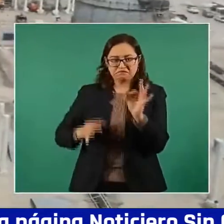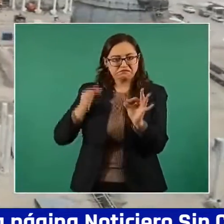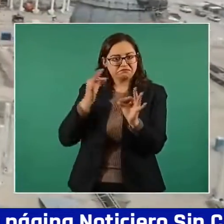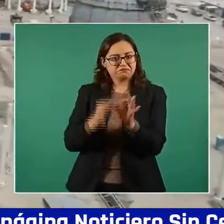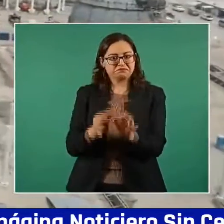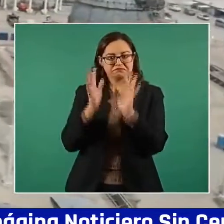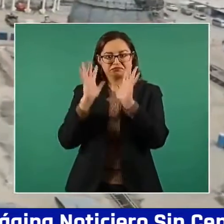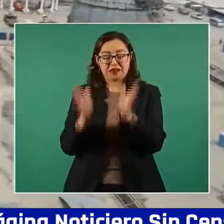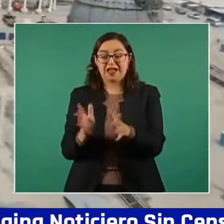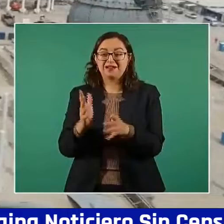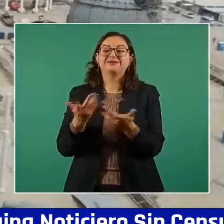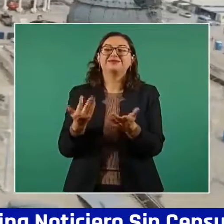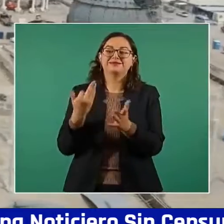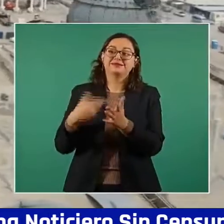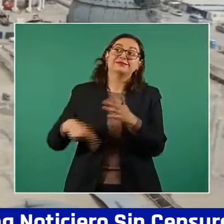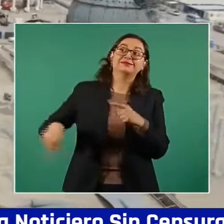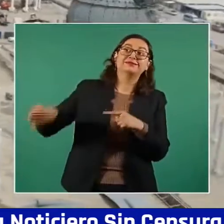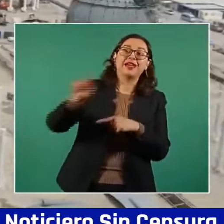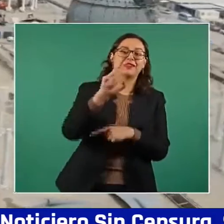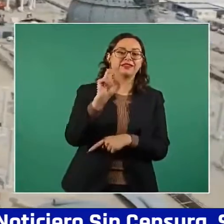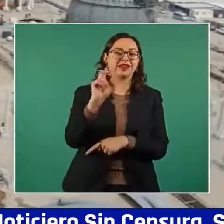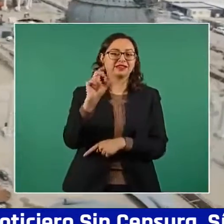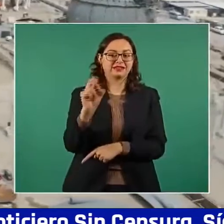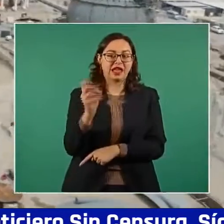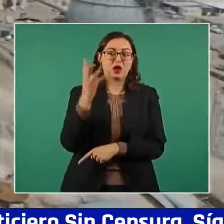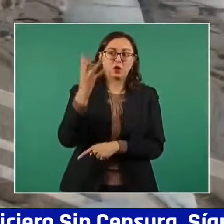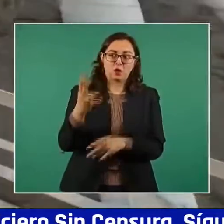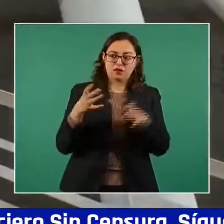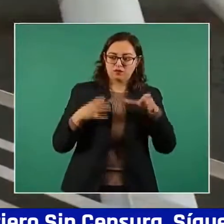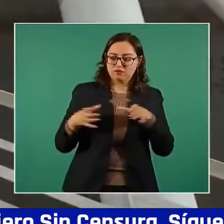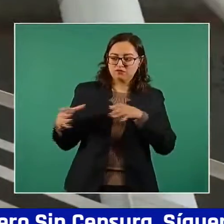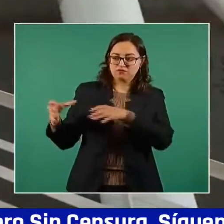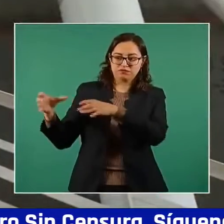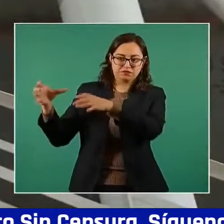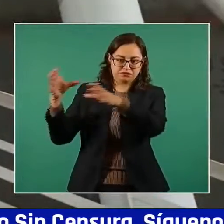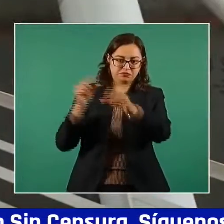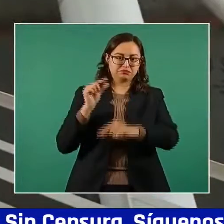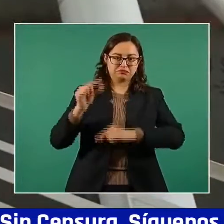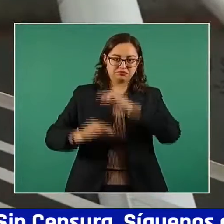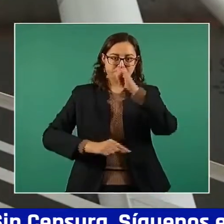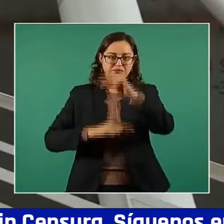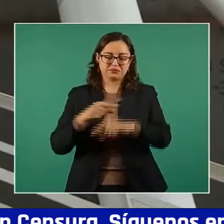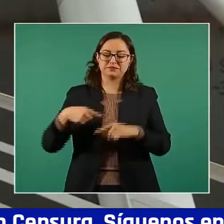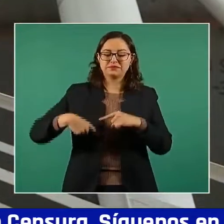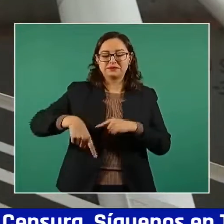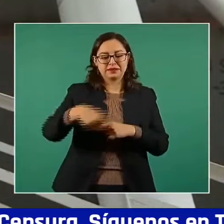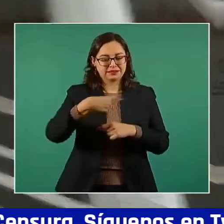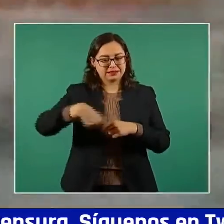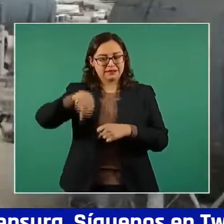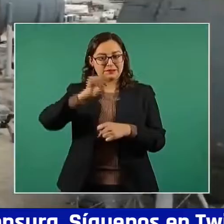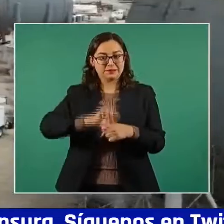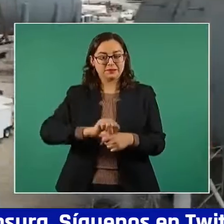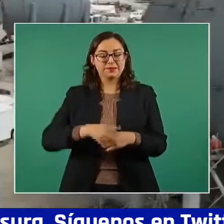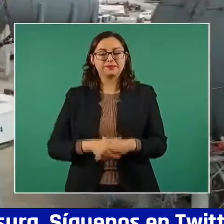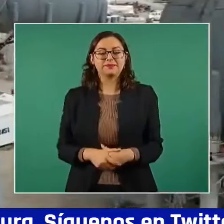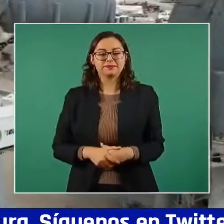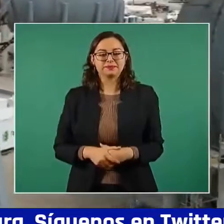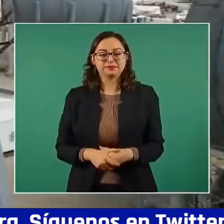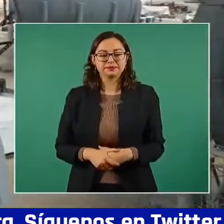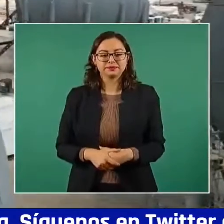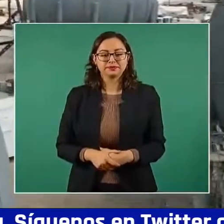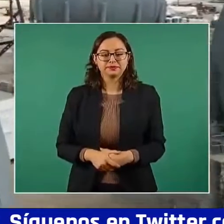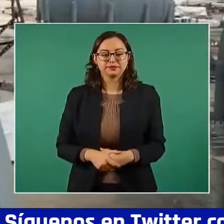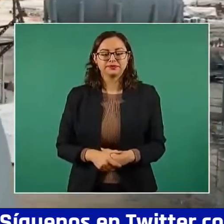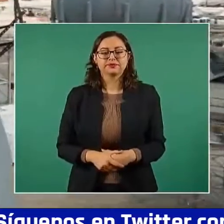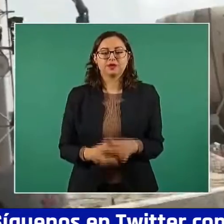de 34 que estamos construyendo. Las demás van de acuerdo al programa. Va el reporte esta semana. Esta semana se avanzó